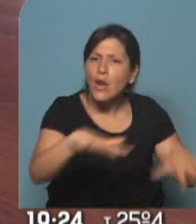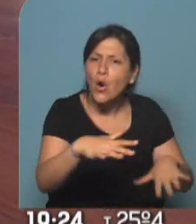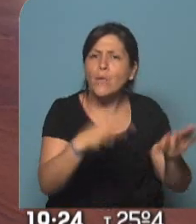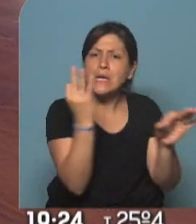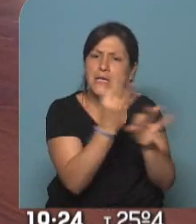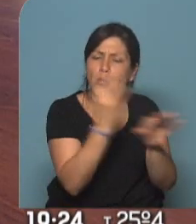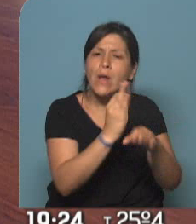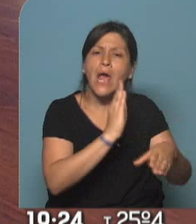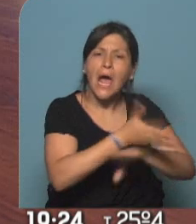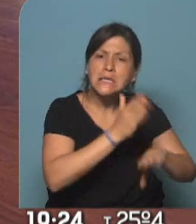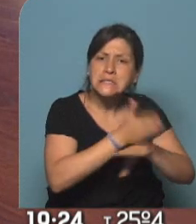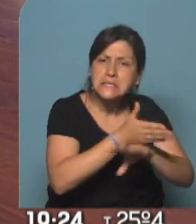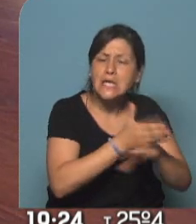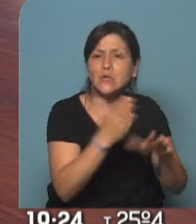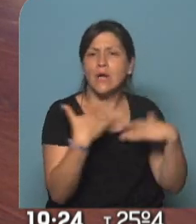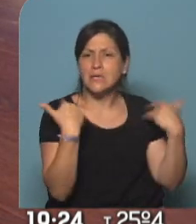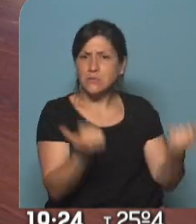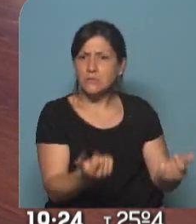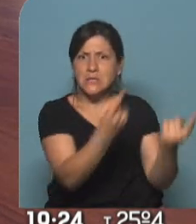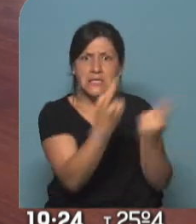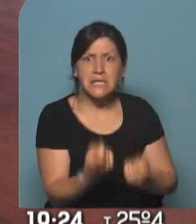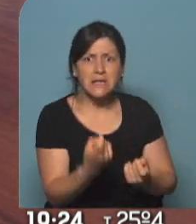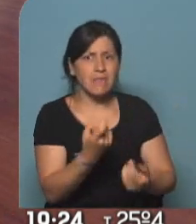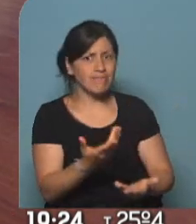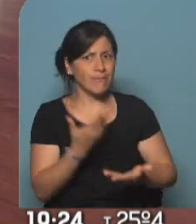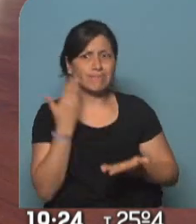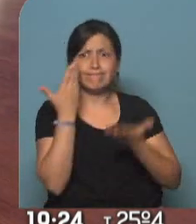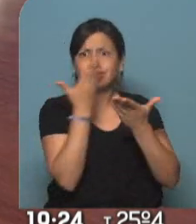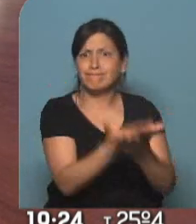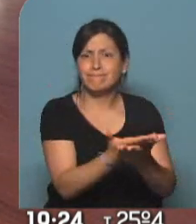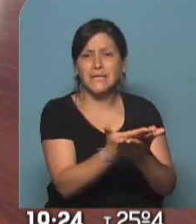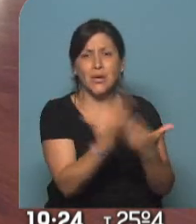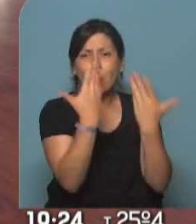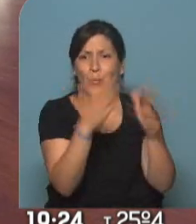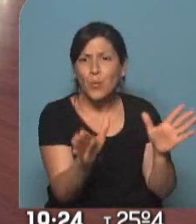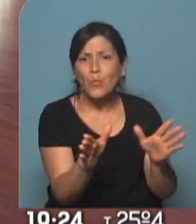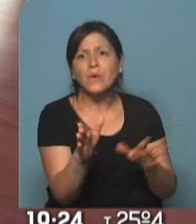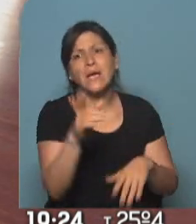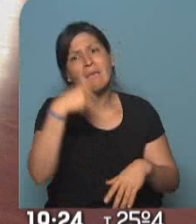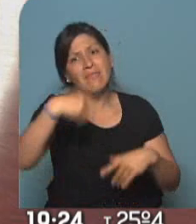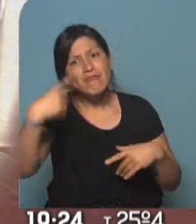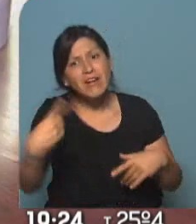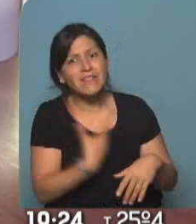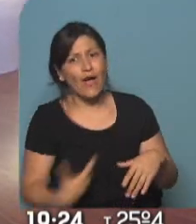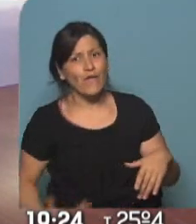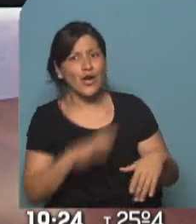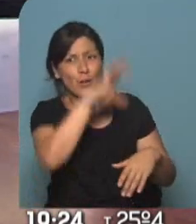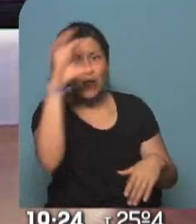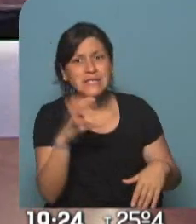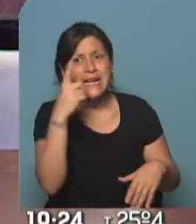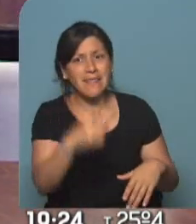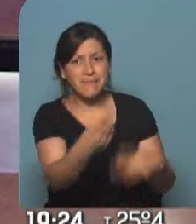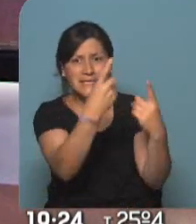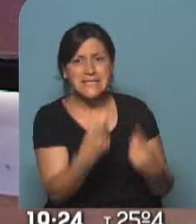va a requerir inversión pública a ver que de inversión pública tanto el estado nacional como de los estados provinciales no va a ser una situación